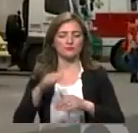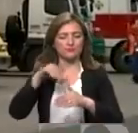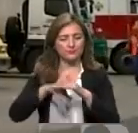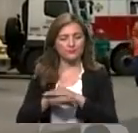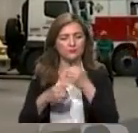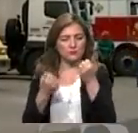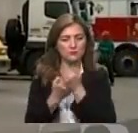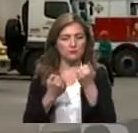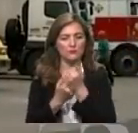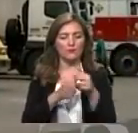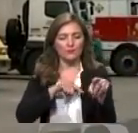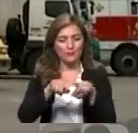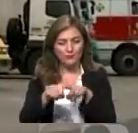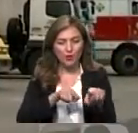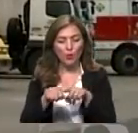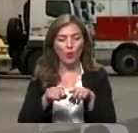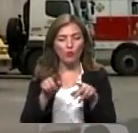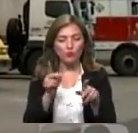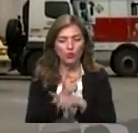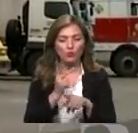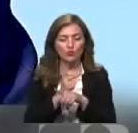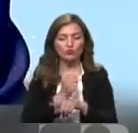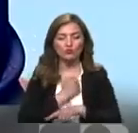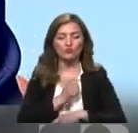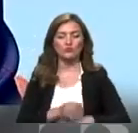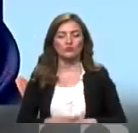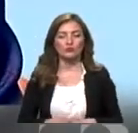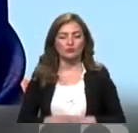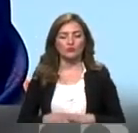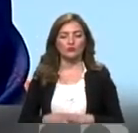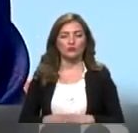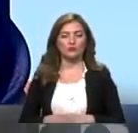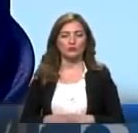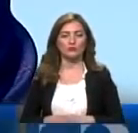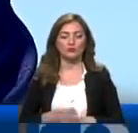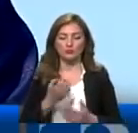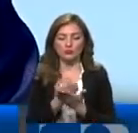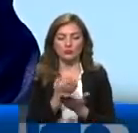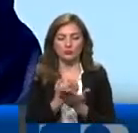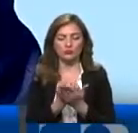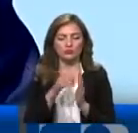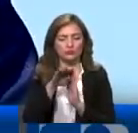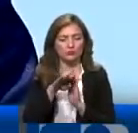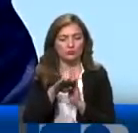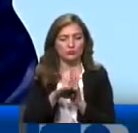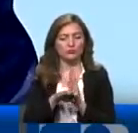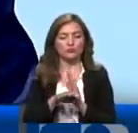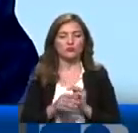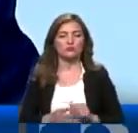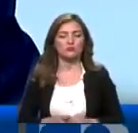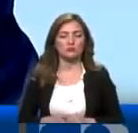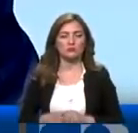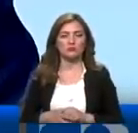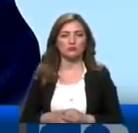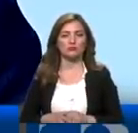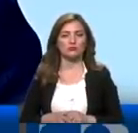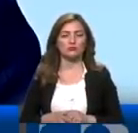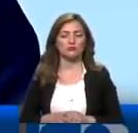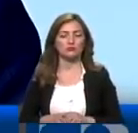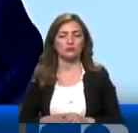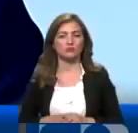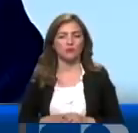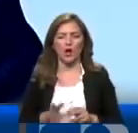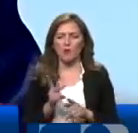se impulsará la competitividad de la producción local. Dinamizar esa economía y sobre todo apuntalar a los